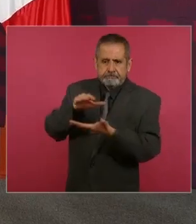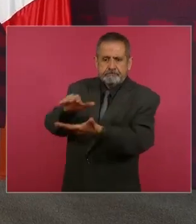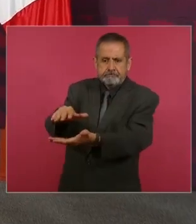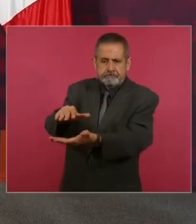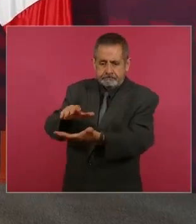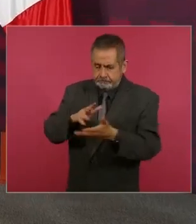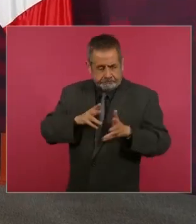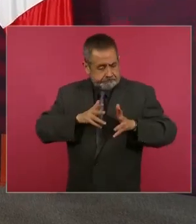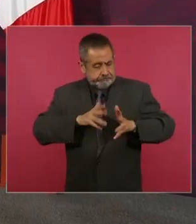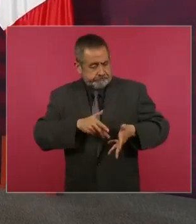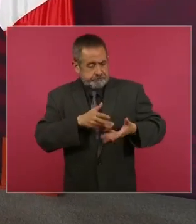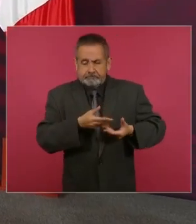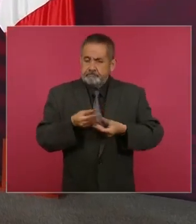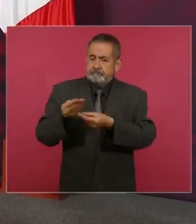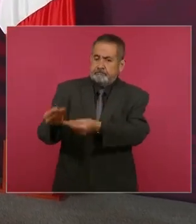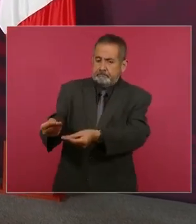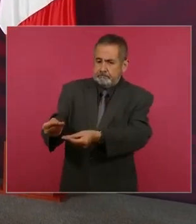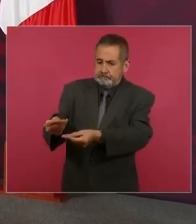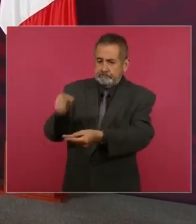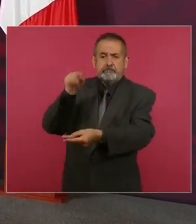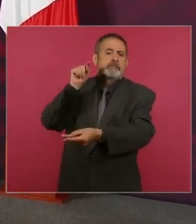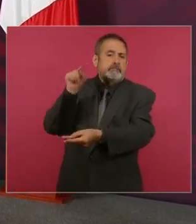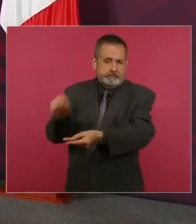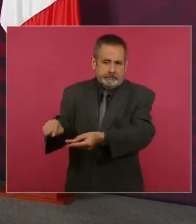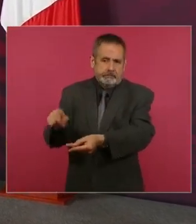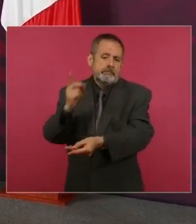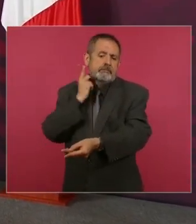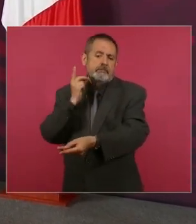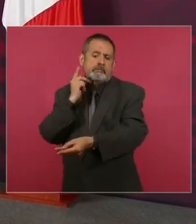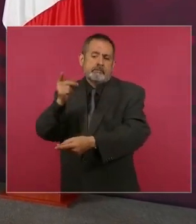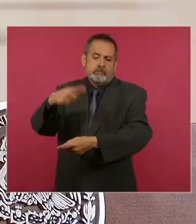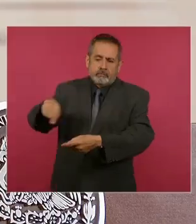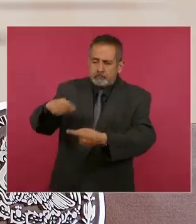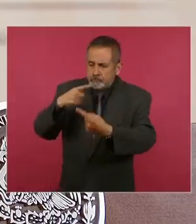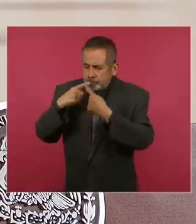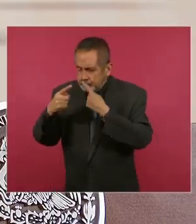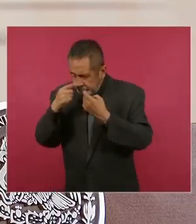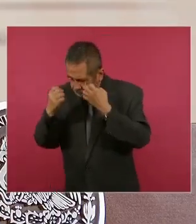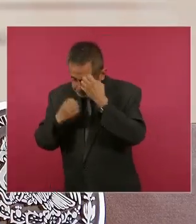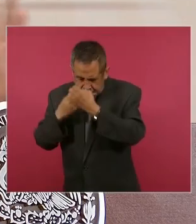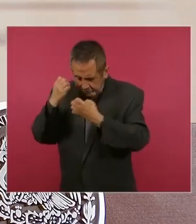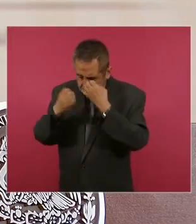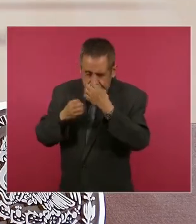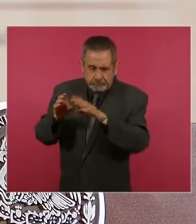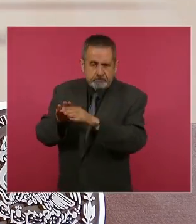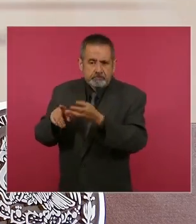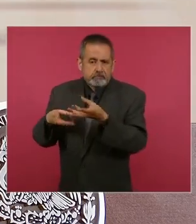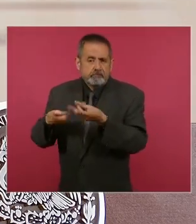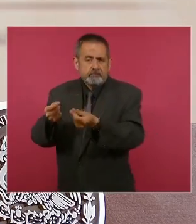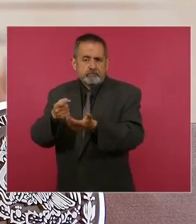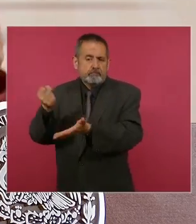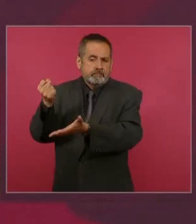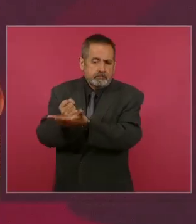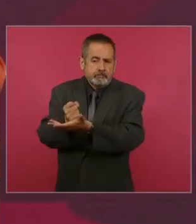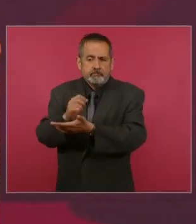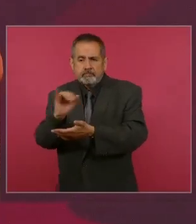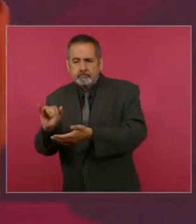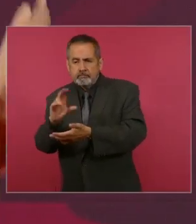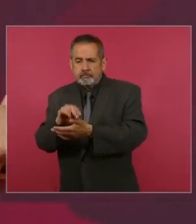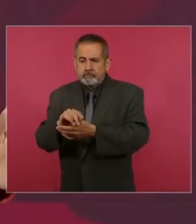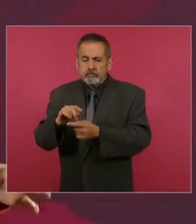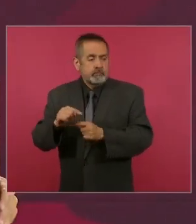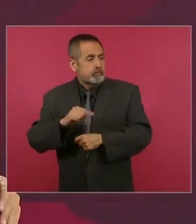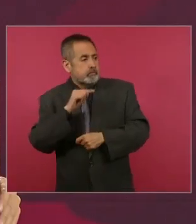cual al Legislativo. Se compone dentro del propio presupuesto lo que el INE,